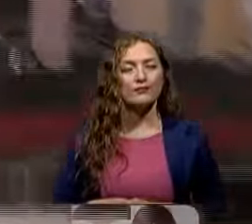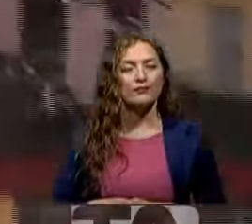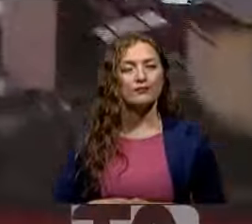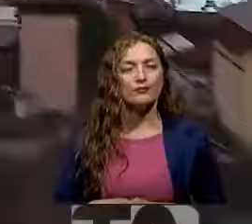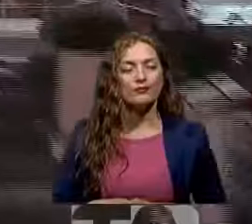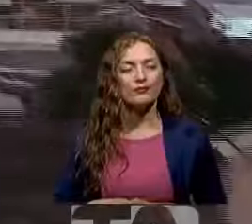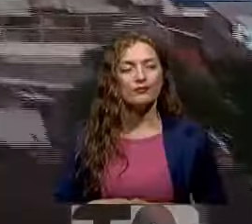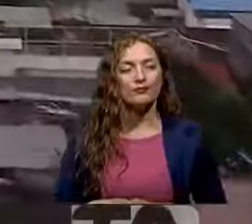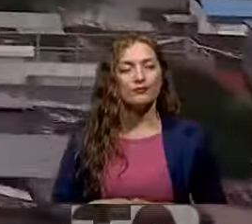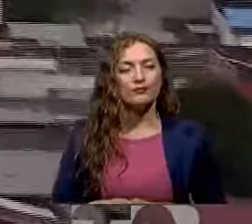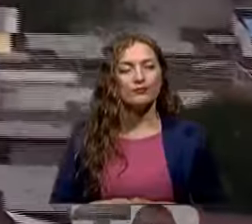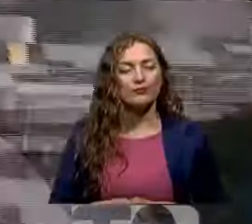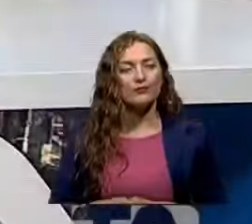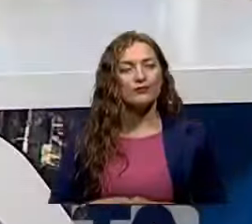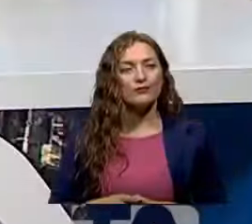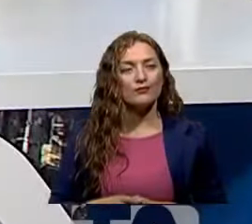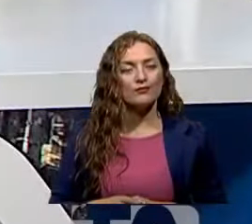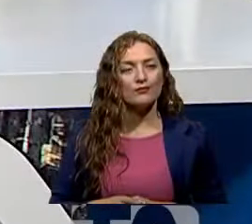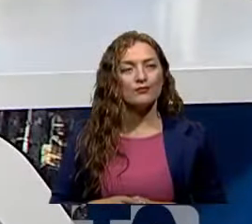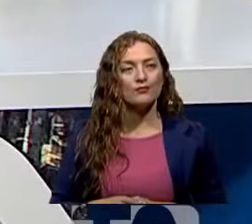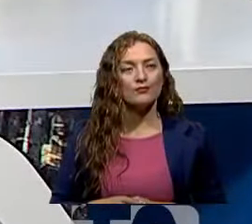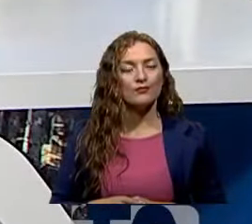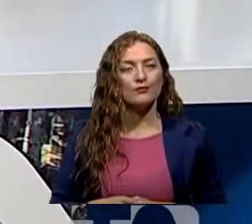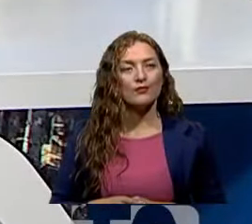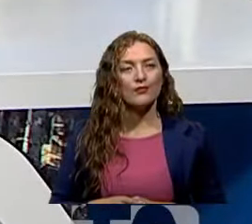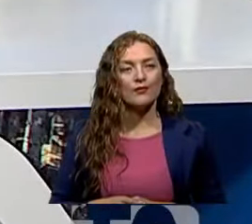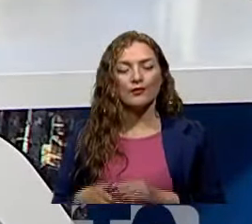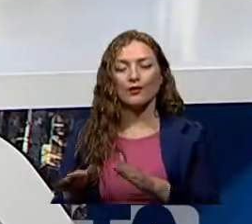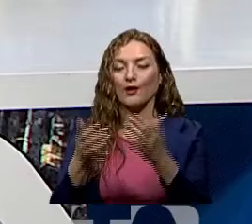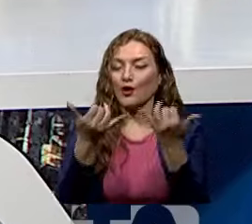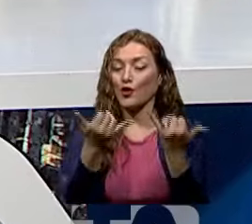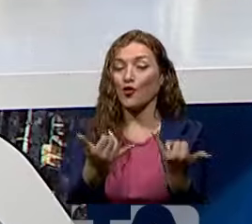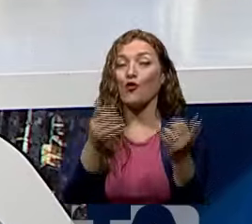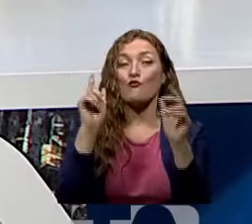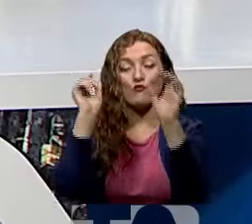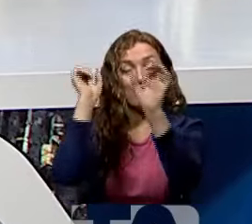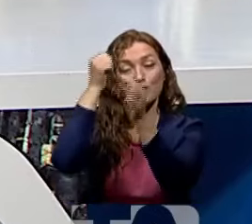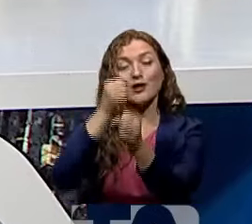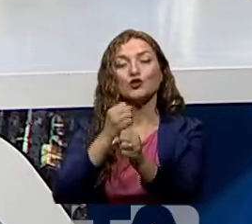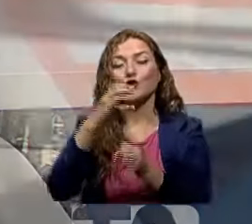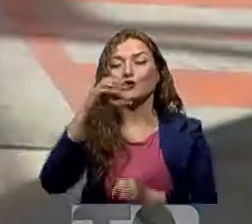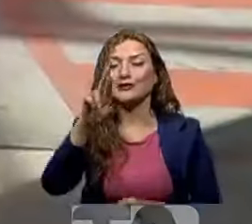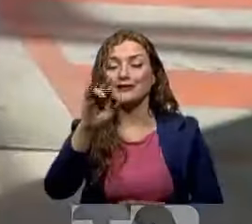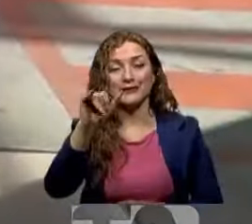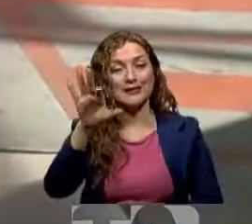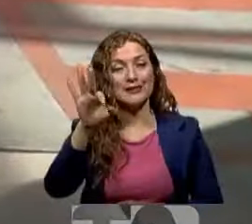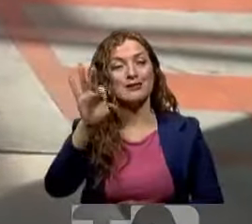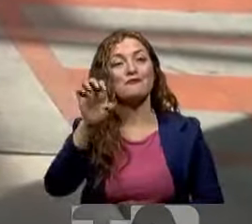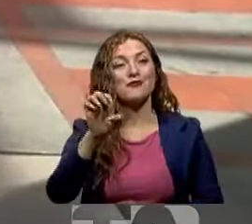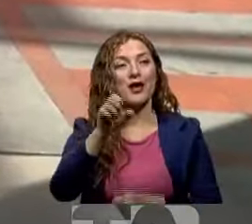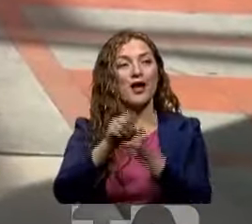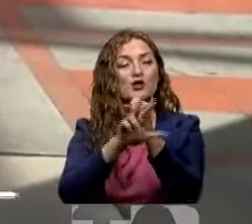Ven pa' acá pa' Esmeraldas. Y les contamos que la Fundación CRISFE celebró 30 años de